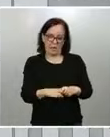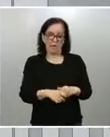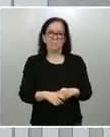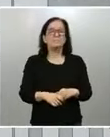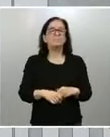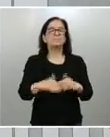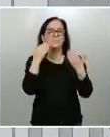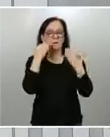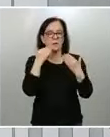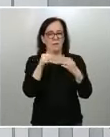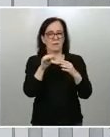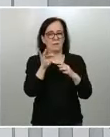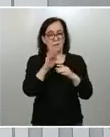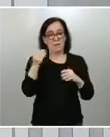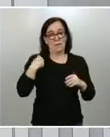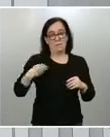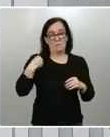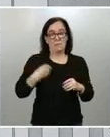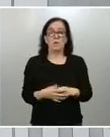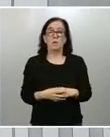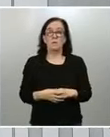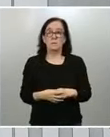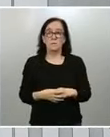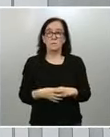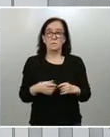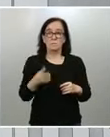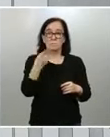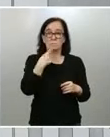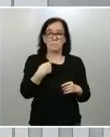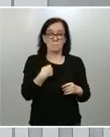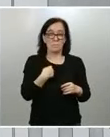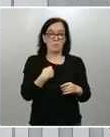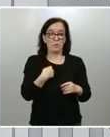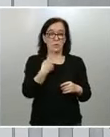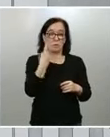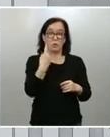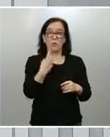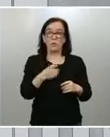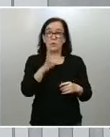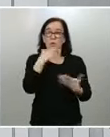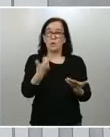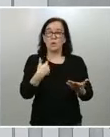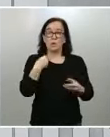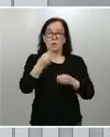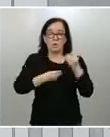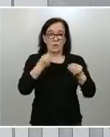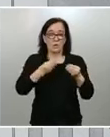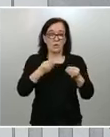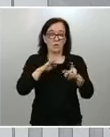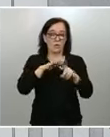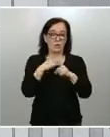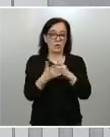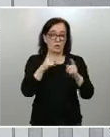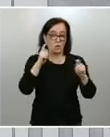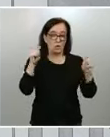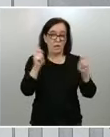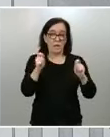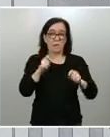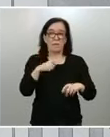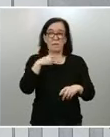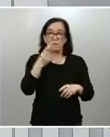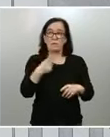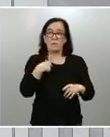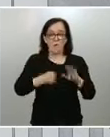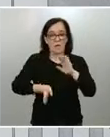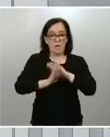tus preguntas me has dirigido o me ha dirigido unam y yo refiriendo el estado del arma lo que he dicho y quiero mantener si me permite